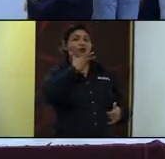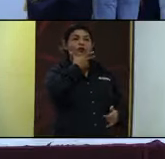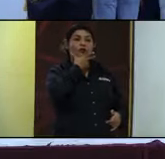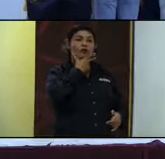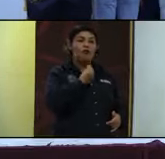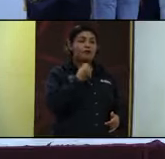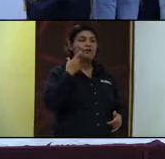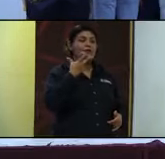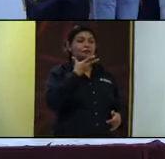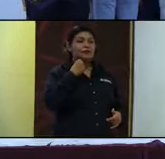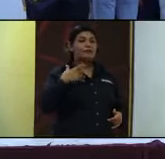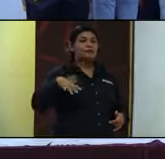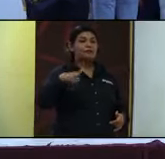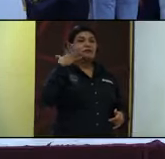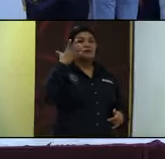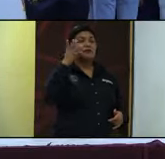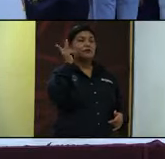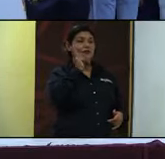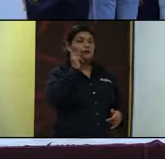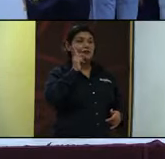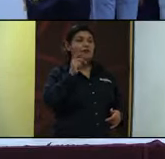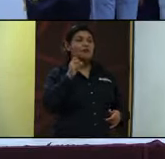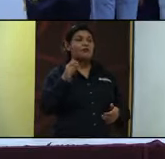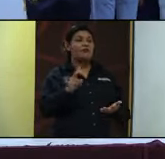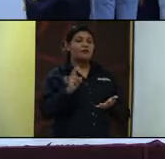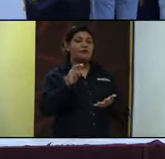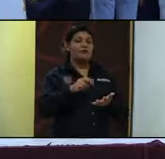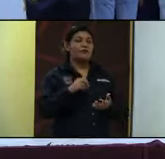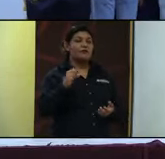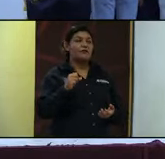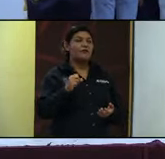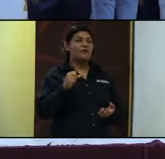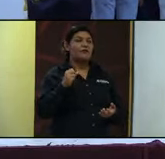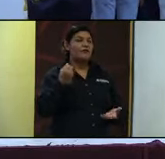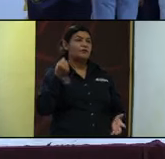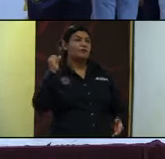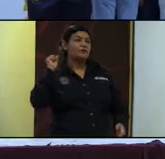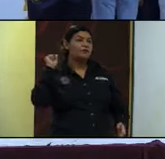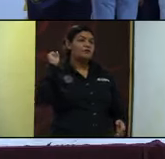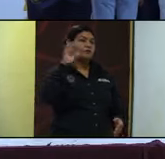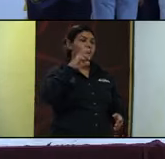pruebas. Una de ellas fue un lanzamiento de artefacto, es como una